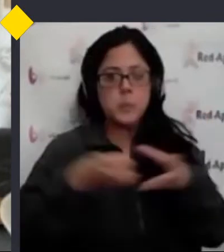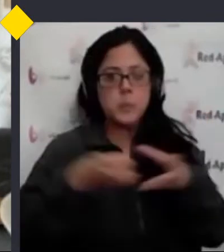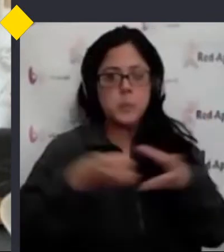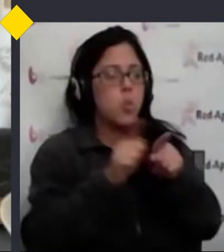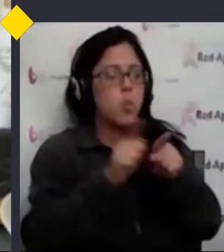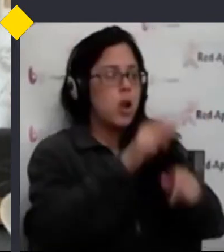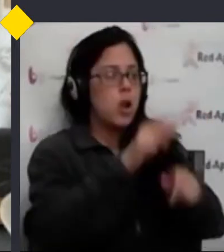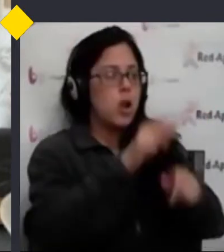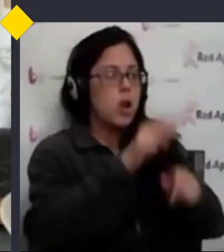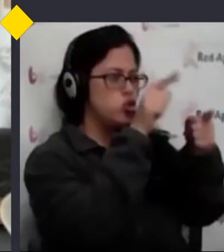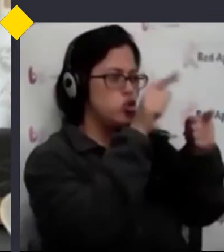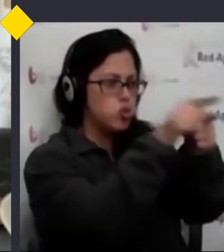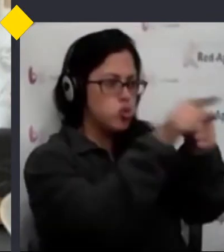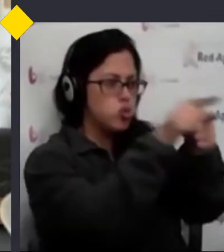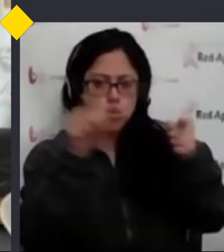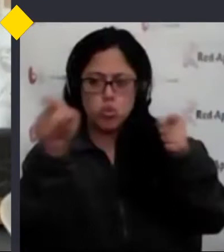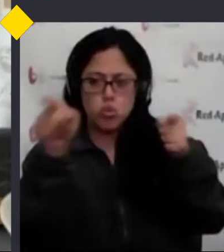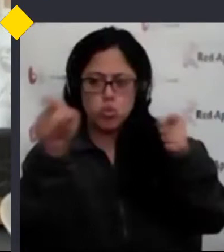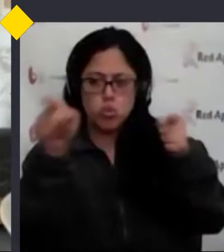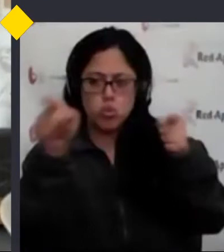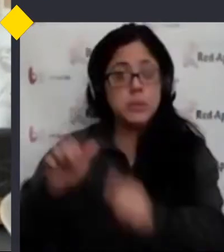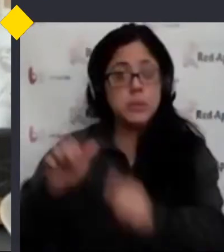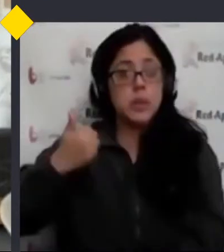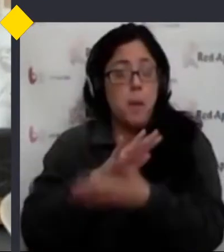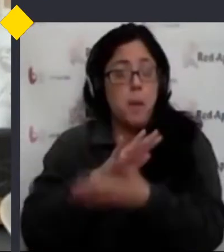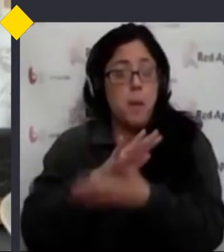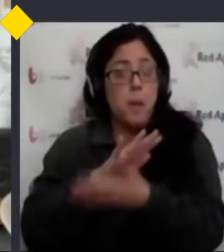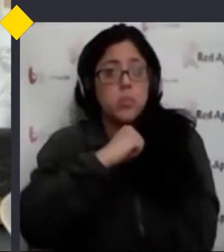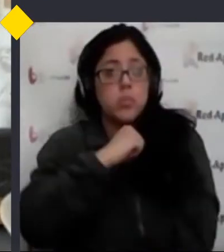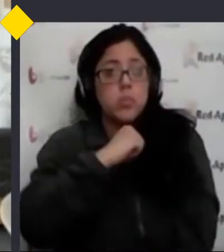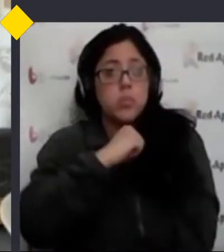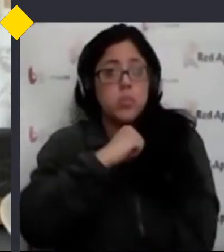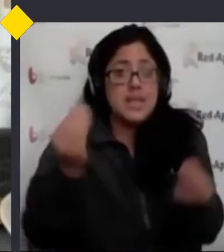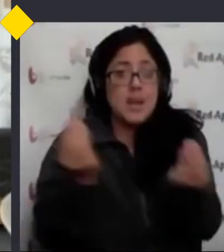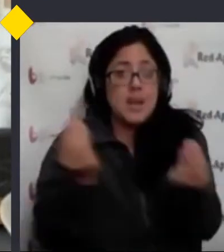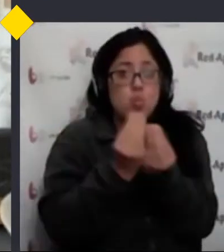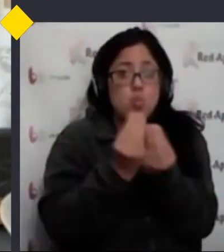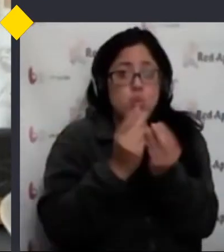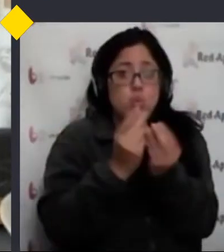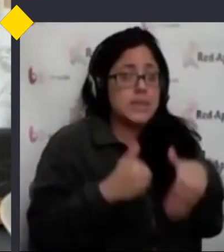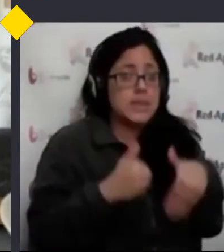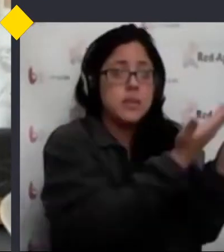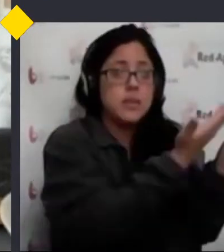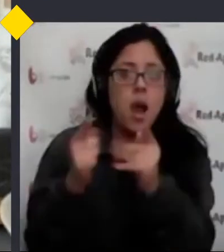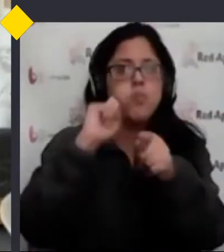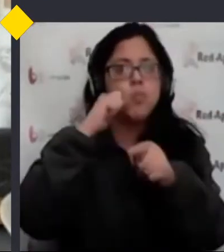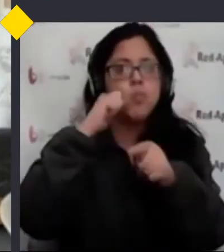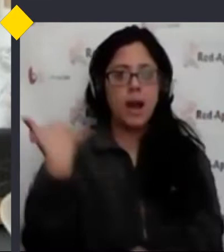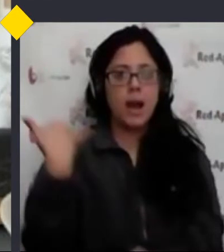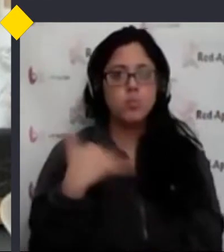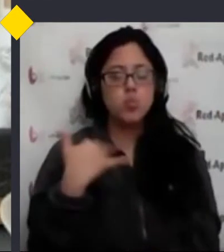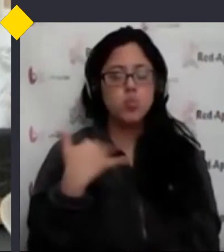y cómo esa gente joven, que a lo mejor no tiene tanta experiencia en lo técnico que uno está tratando de entregar al mercado, es un pilar para entregar un trabajo